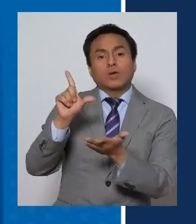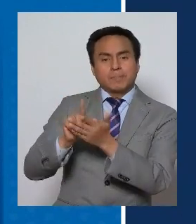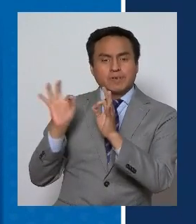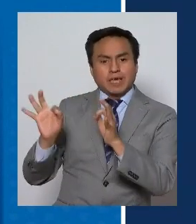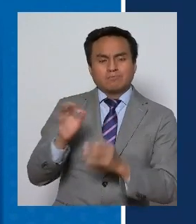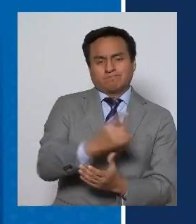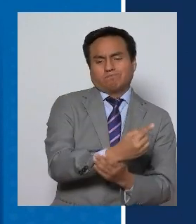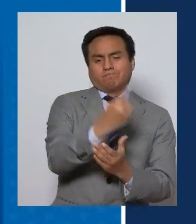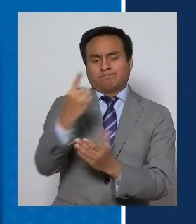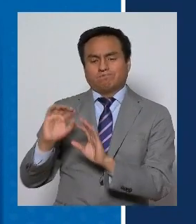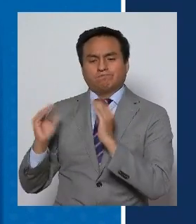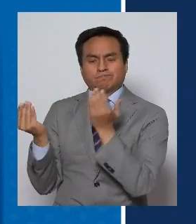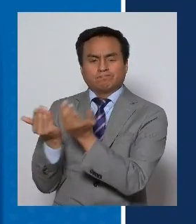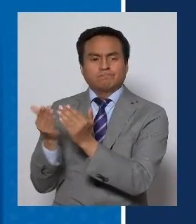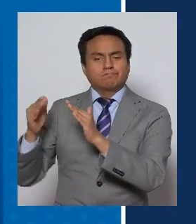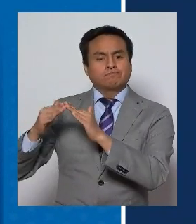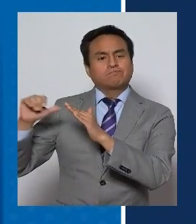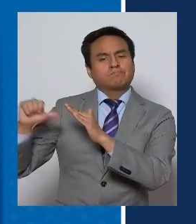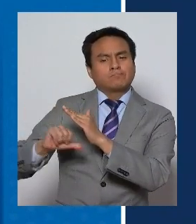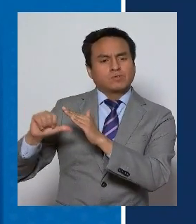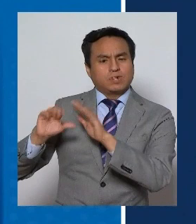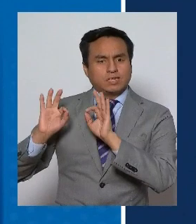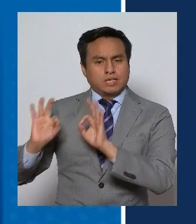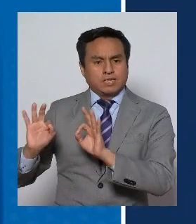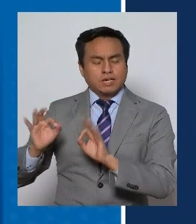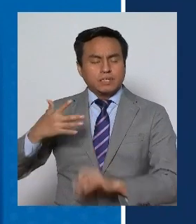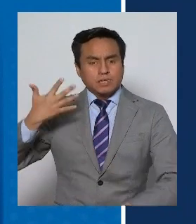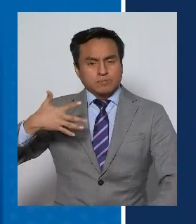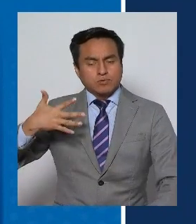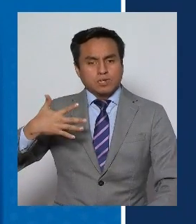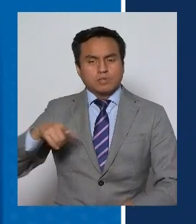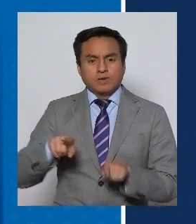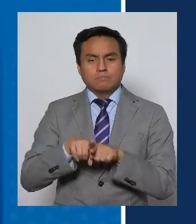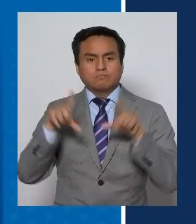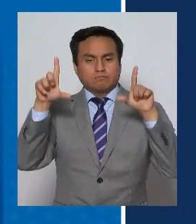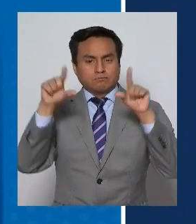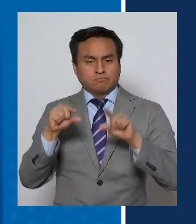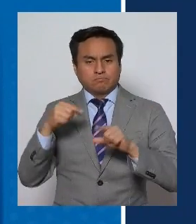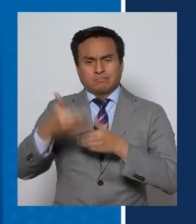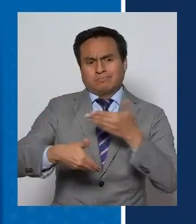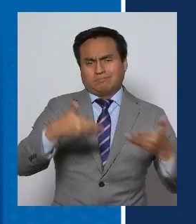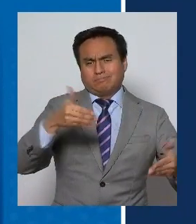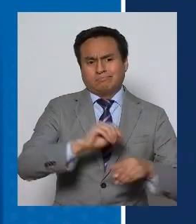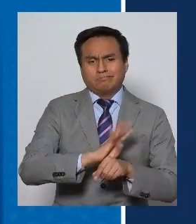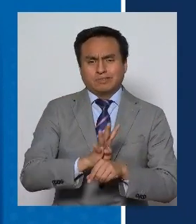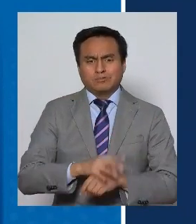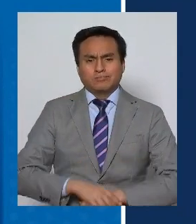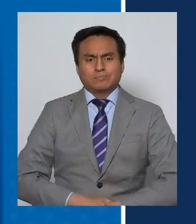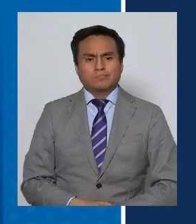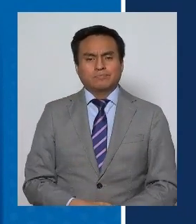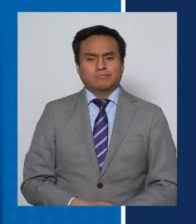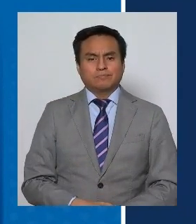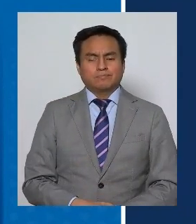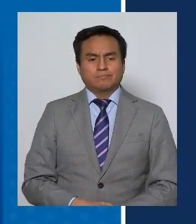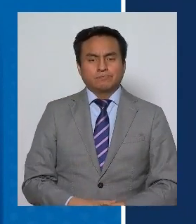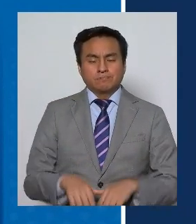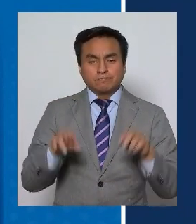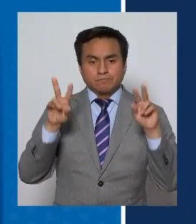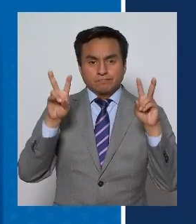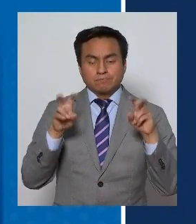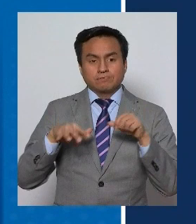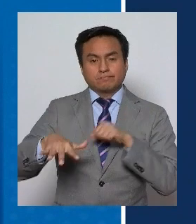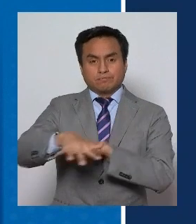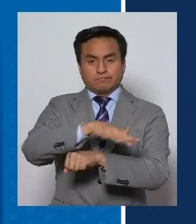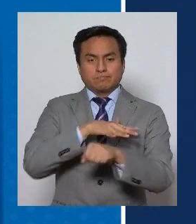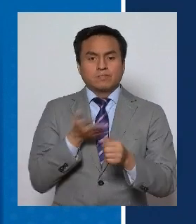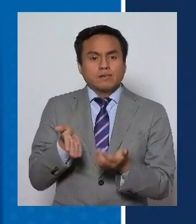poder hacer efectivo esta cuarentena que es tan importante para disminuir la transmisión del virus. Con respecto a la